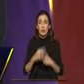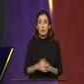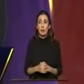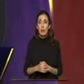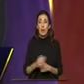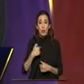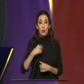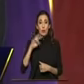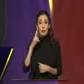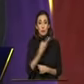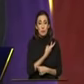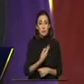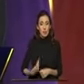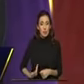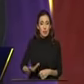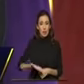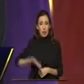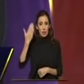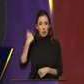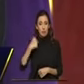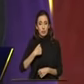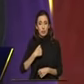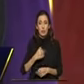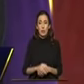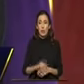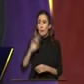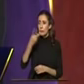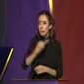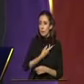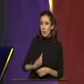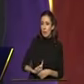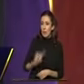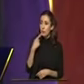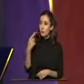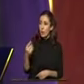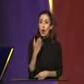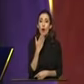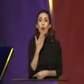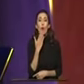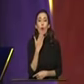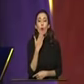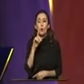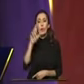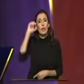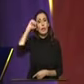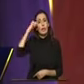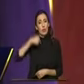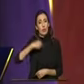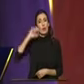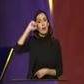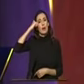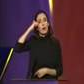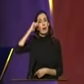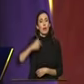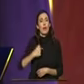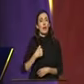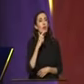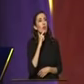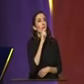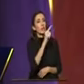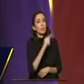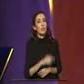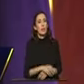Yo era vicepresidente. Y me decía, vicepresidente, ¿cómo quiere que lo recuerden? Y yo le